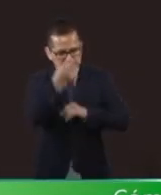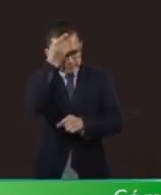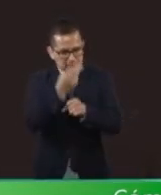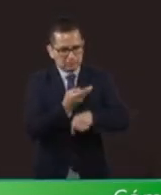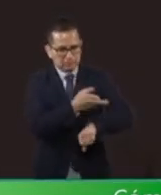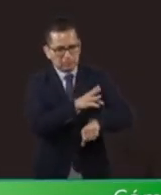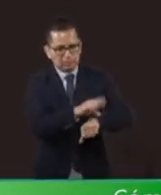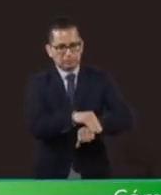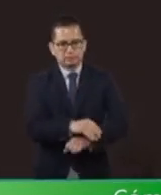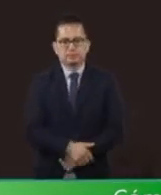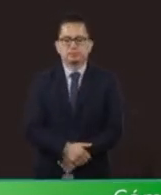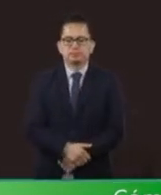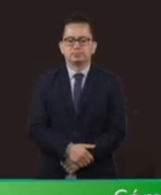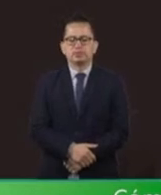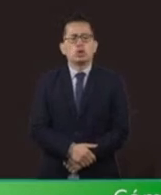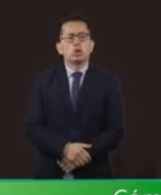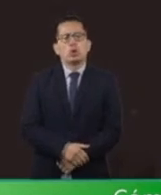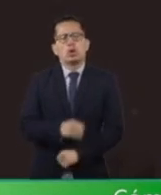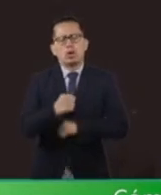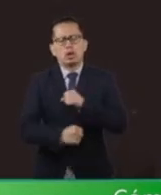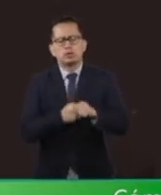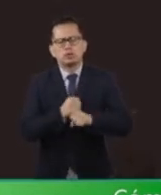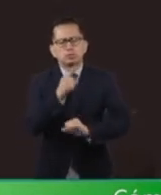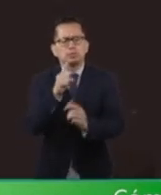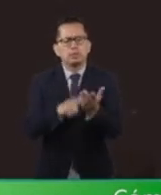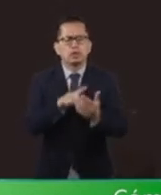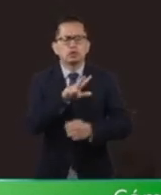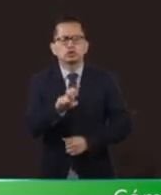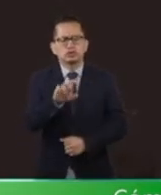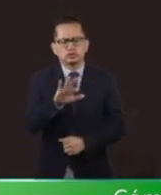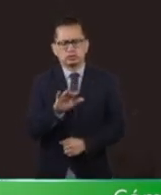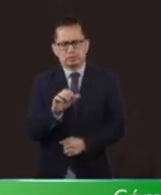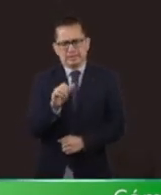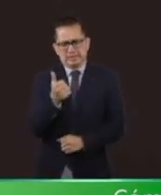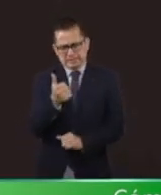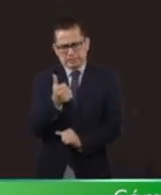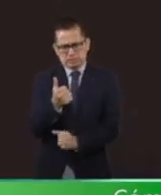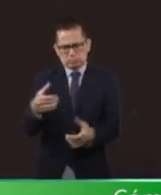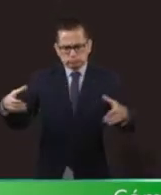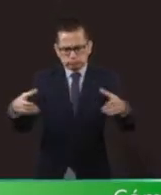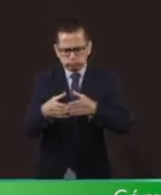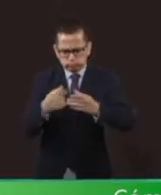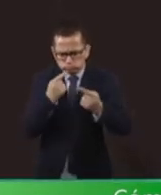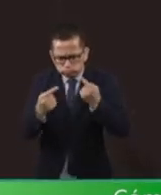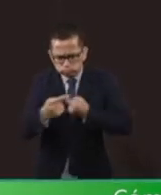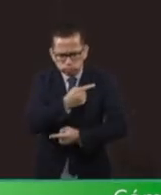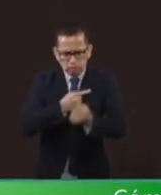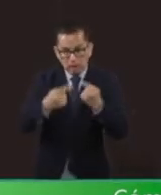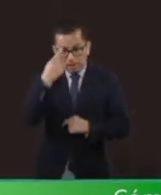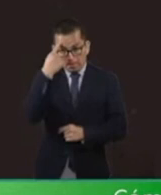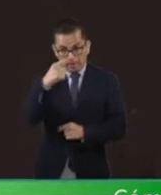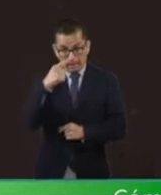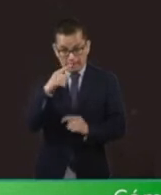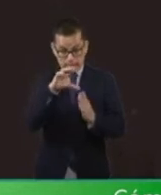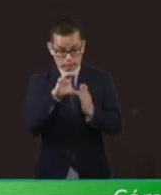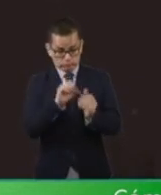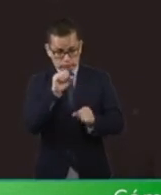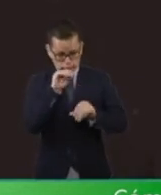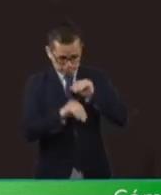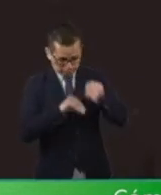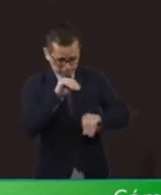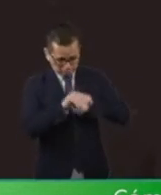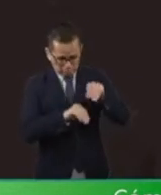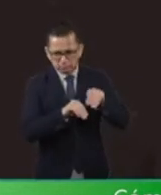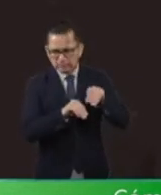1856, durante los debates que dieron origen a nuestra Constitución, el diputado Ponciano Arriaga advertía con